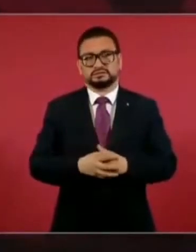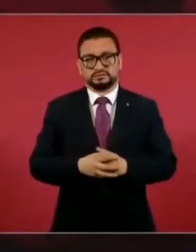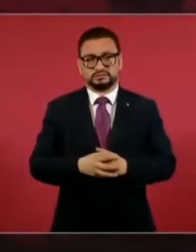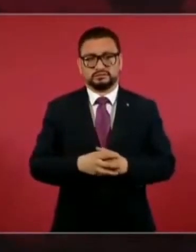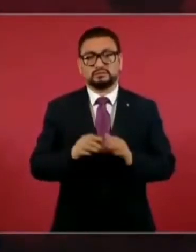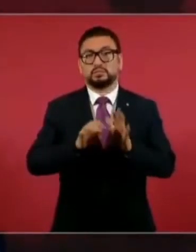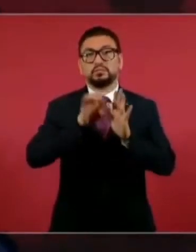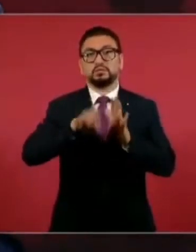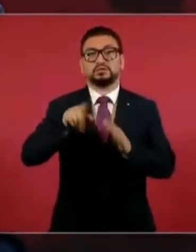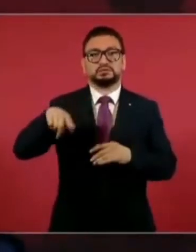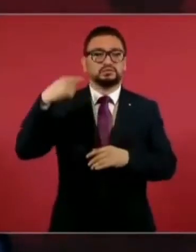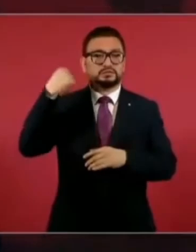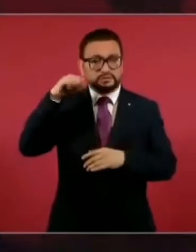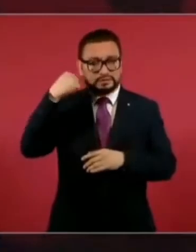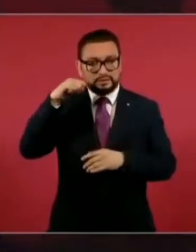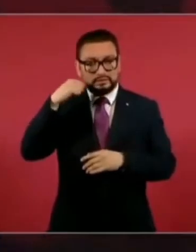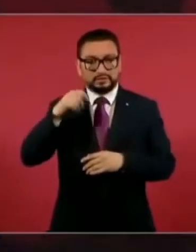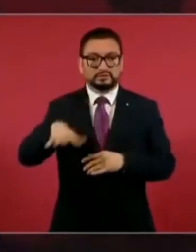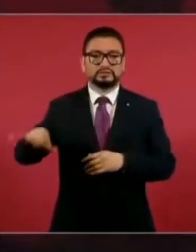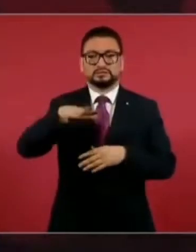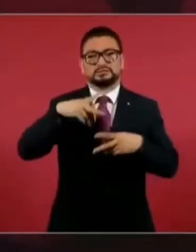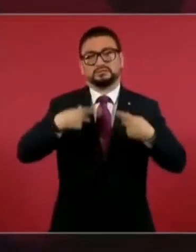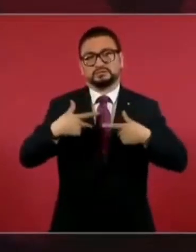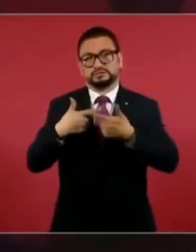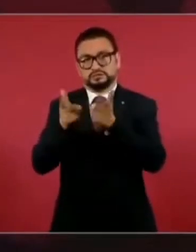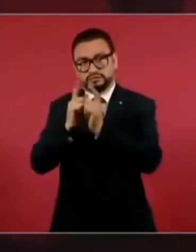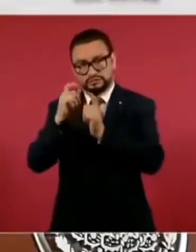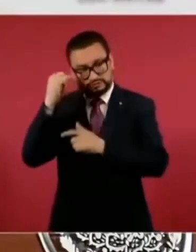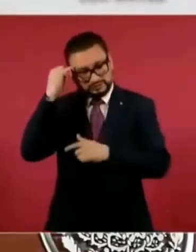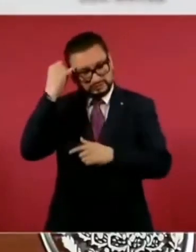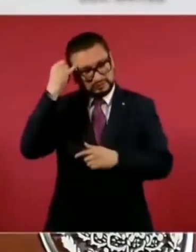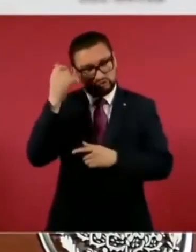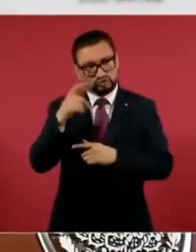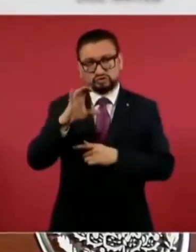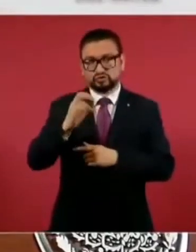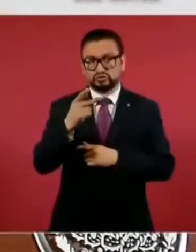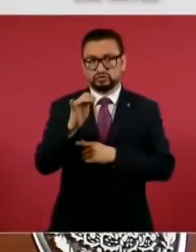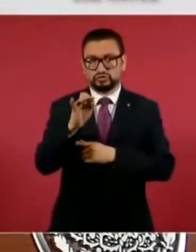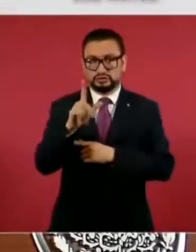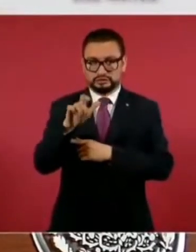en Tabasco? Los indígenas chontales,